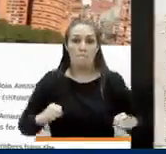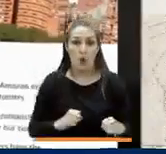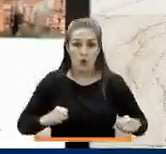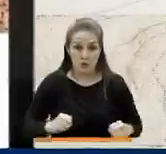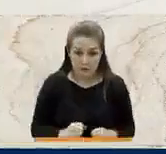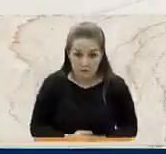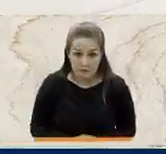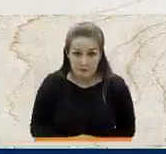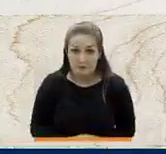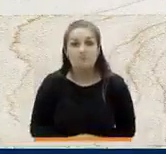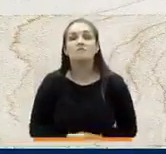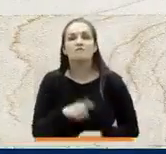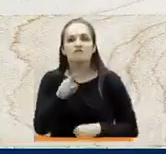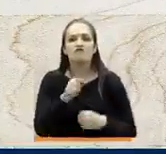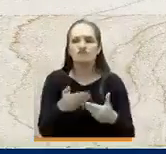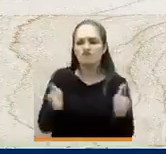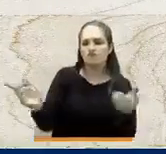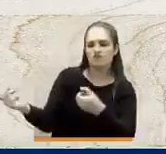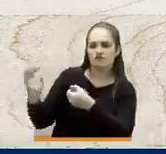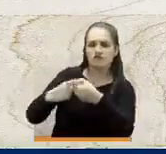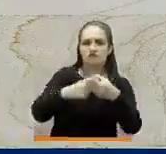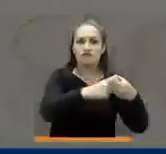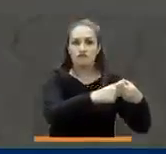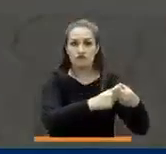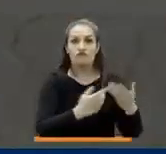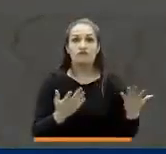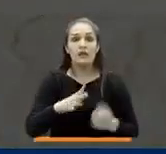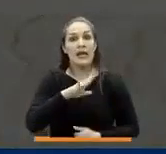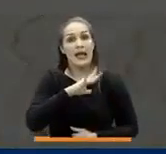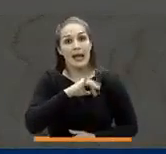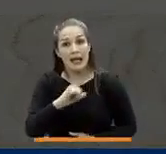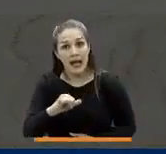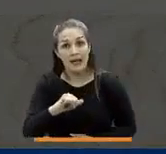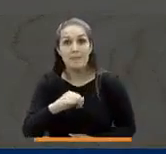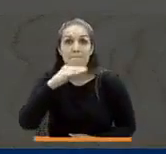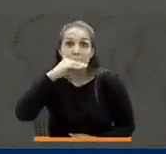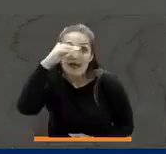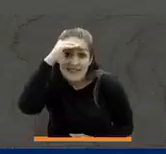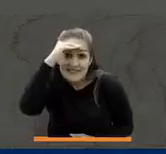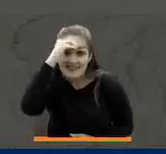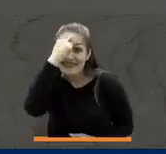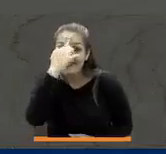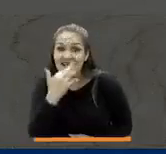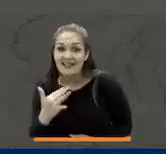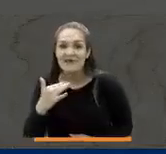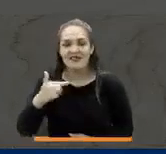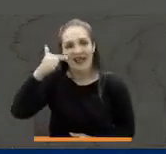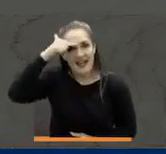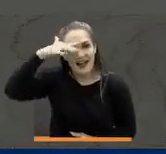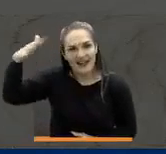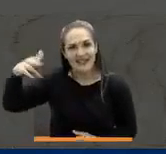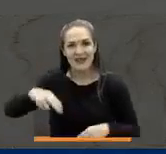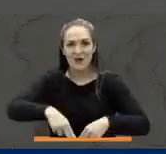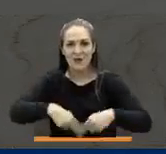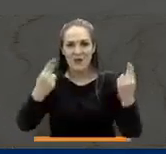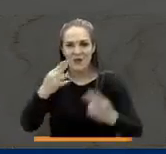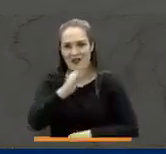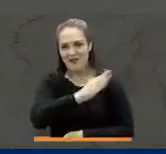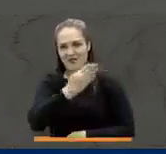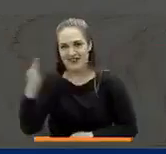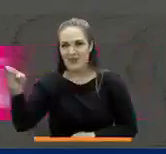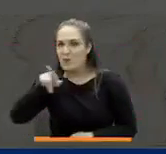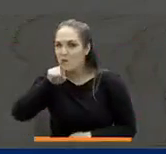las vacantes virtuales están abiertas en ciudades como cali medellín santa marta cartagena tunja barranquilla bucaramanga